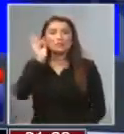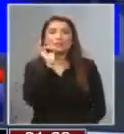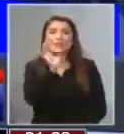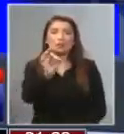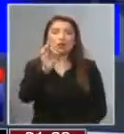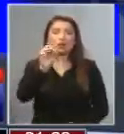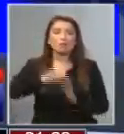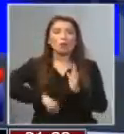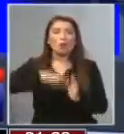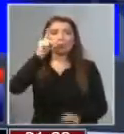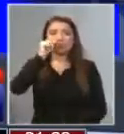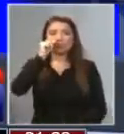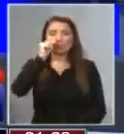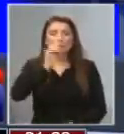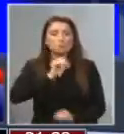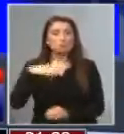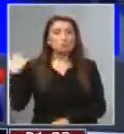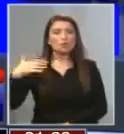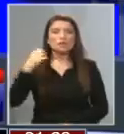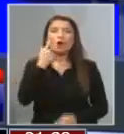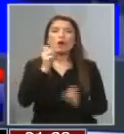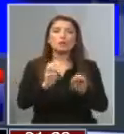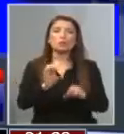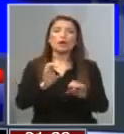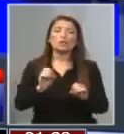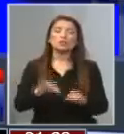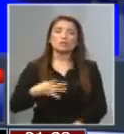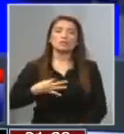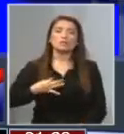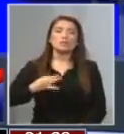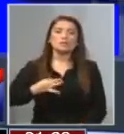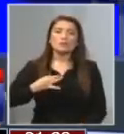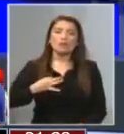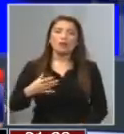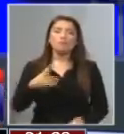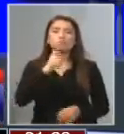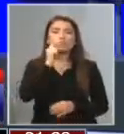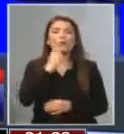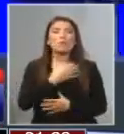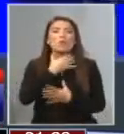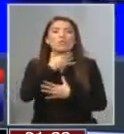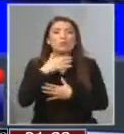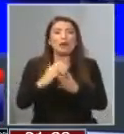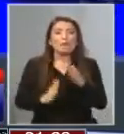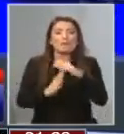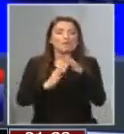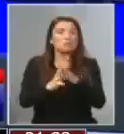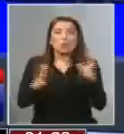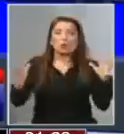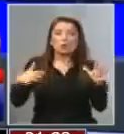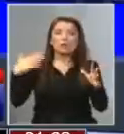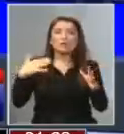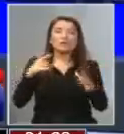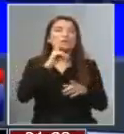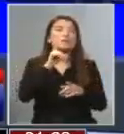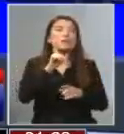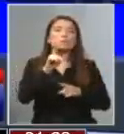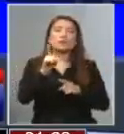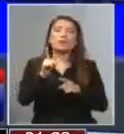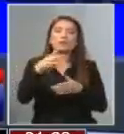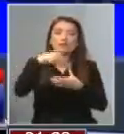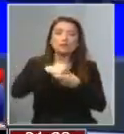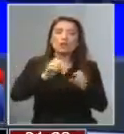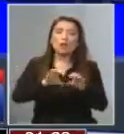clave, y que es la educación cívica, que es una deuda muy pendiente con todos aquellos que hemos estado en la educación formal, público, privada,